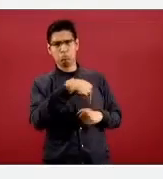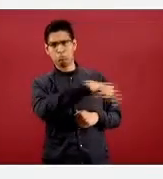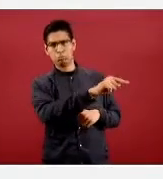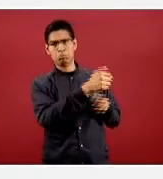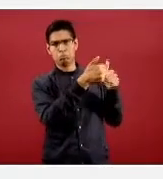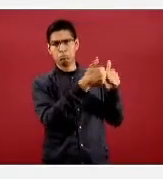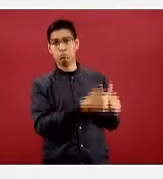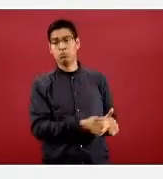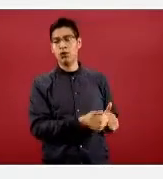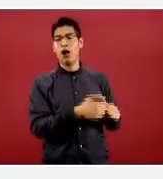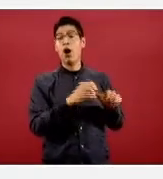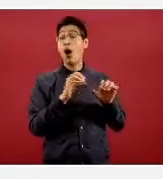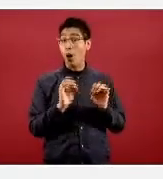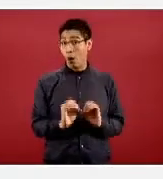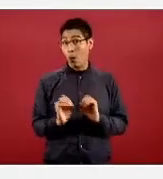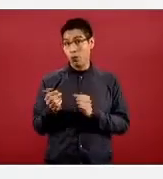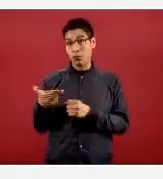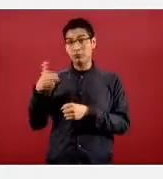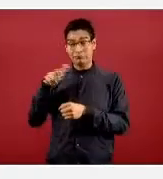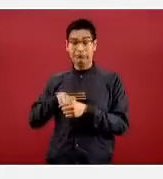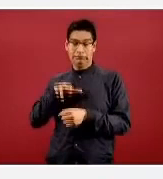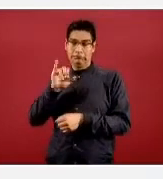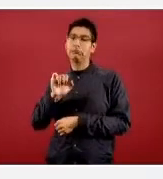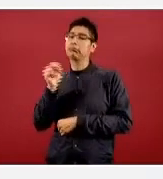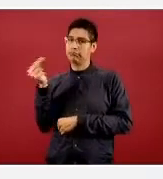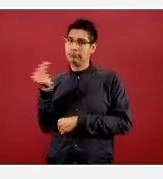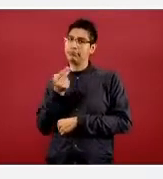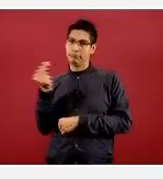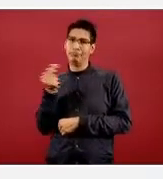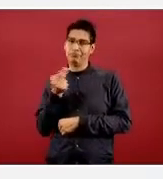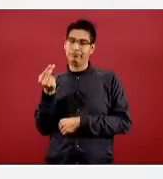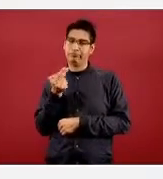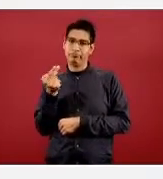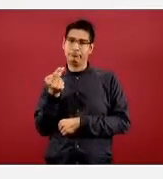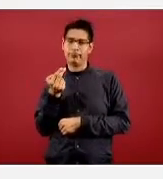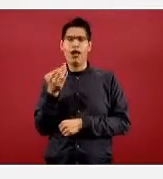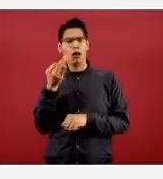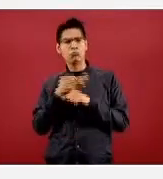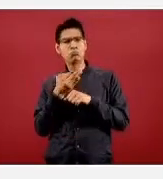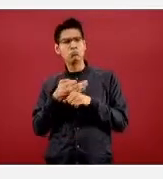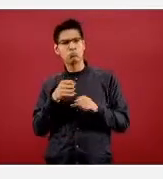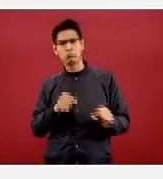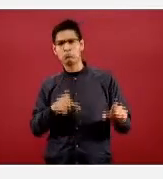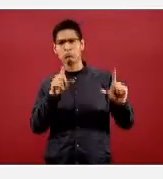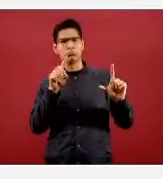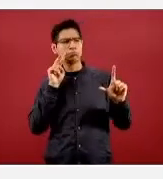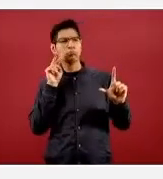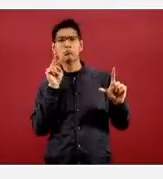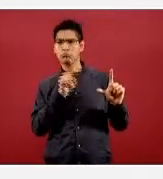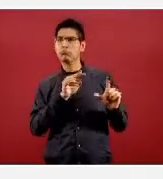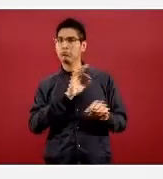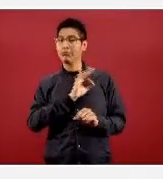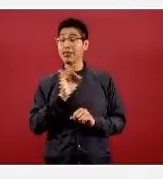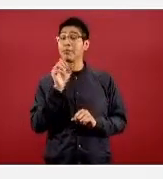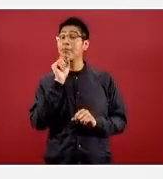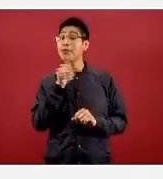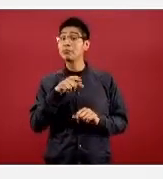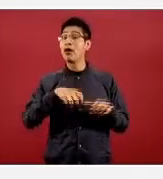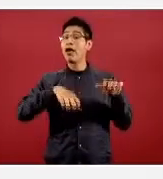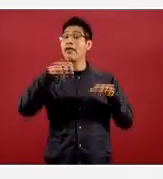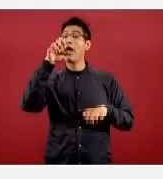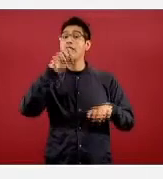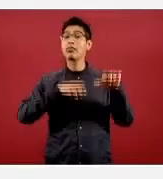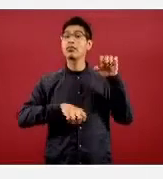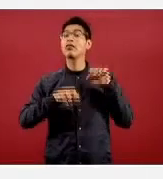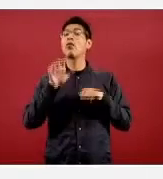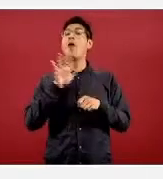a una unidad de segundo nivel para su atención. Y lo que podemos ver también en la distribución de los grupos de edad es